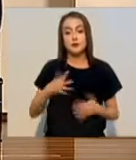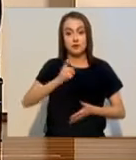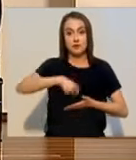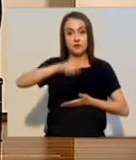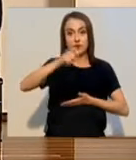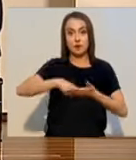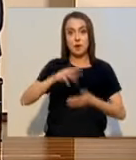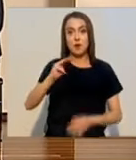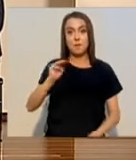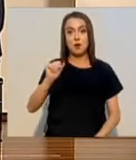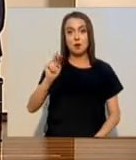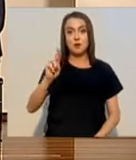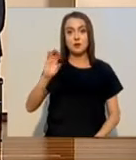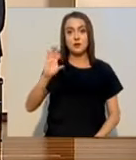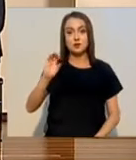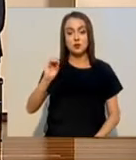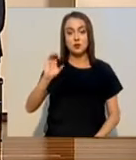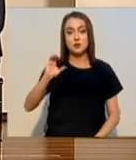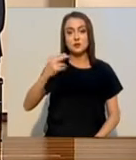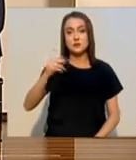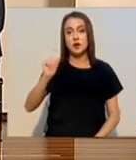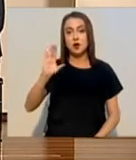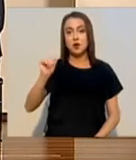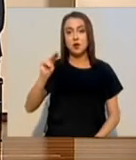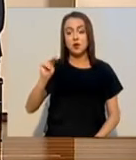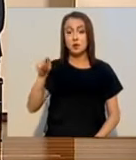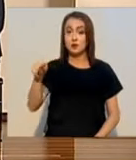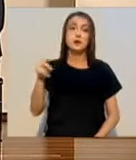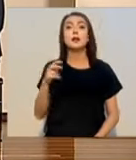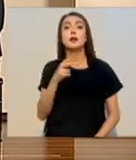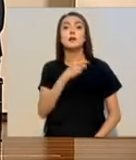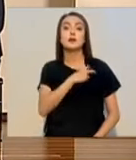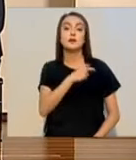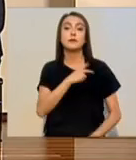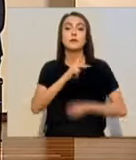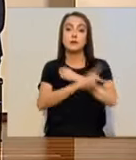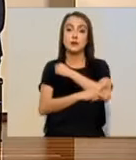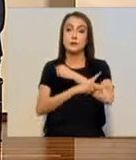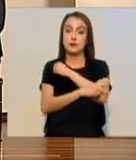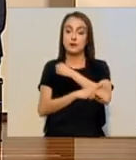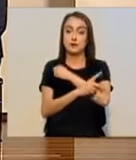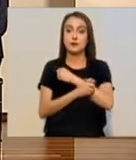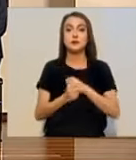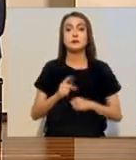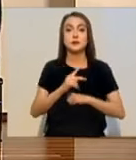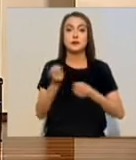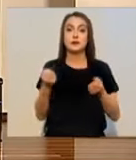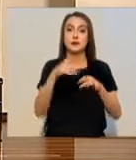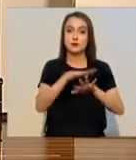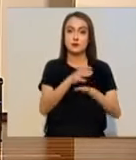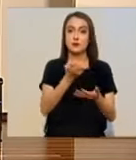firma el señor Mauricio Chacón, oficial jefe de país del Banco Centroamericano de Integración Económica.